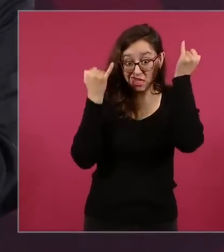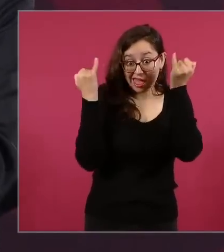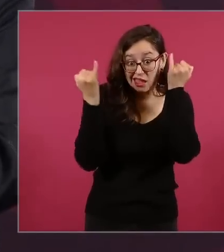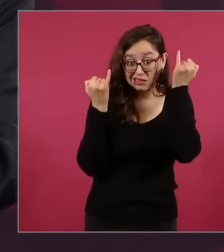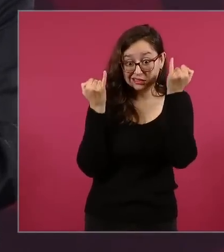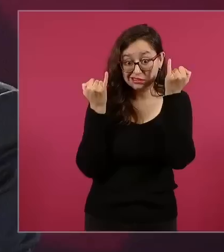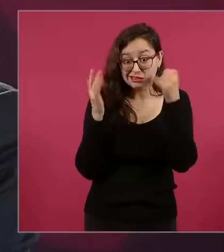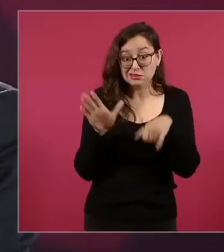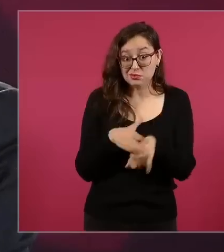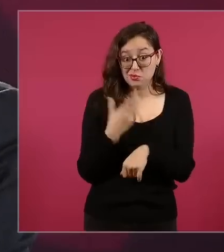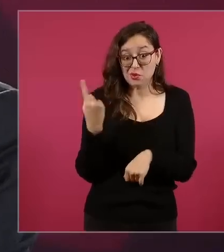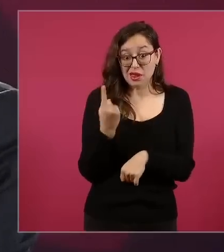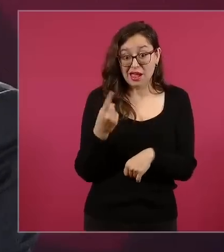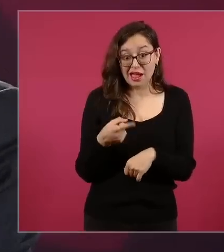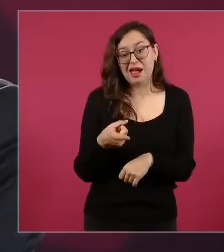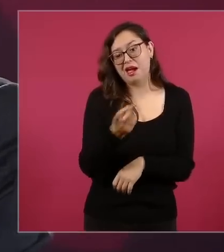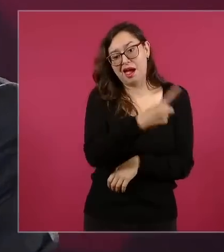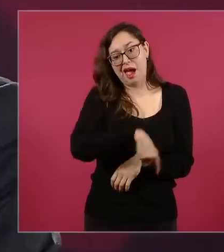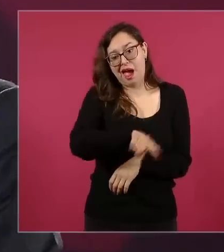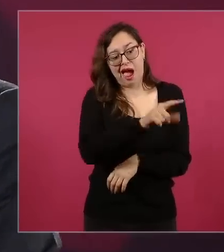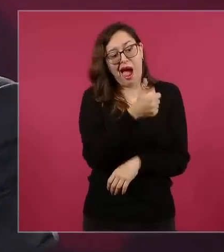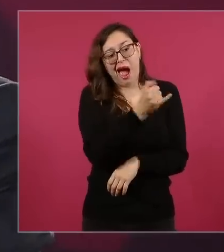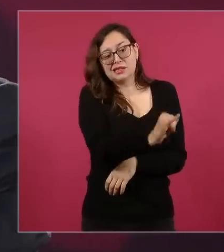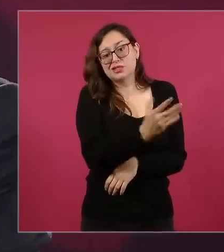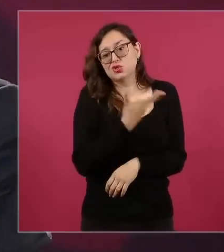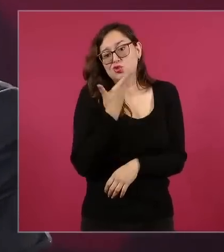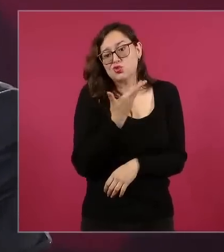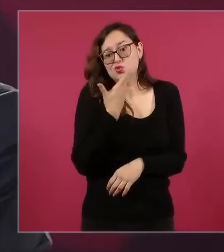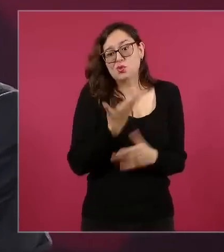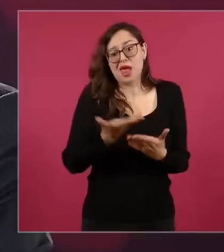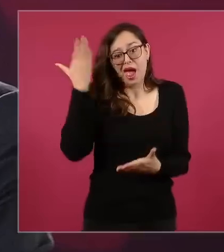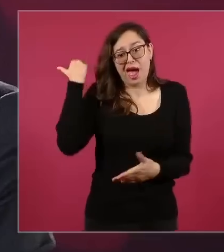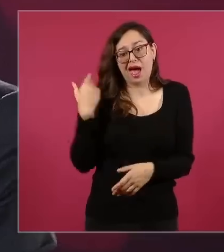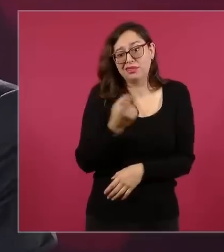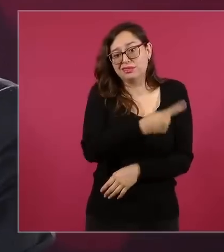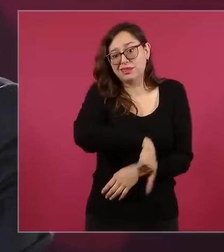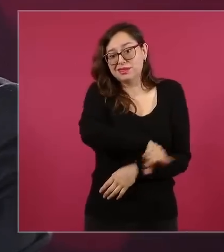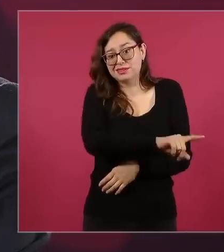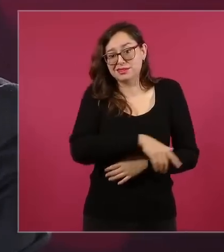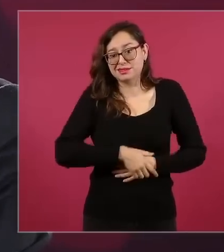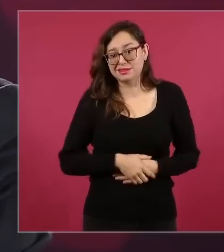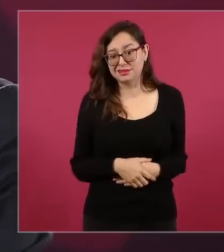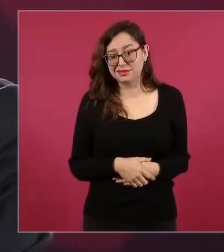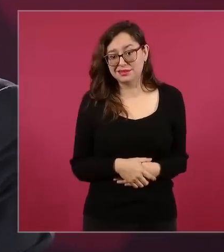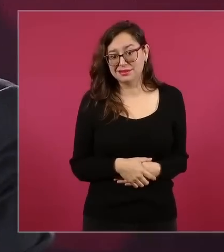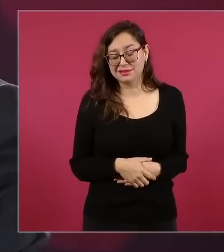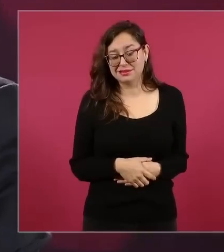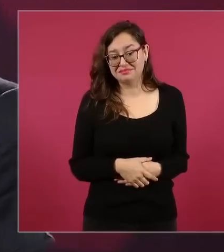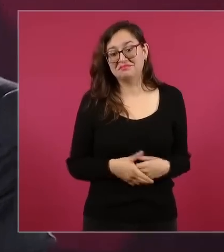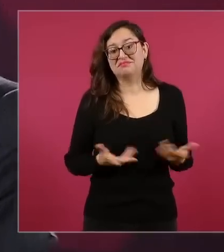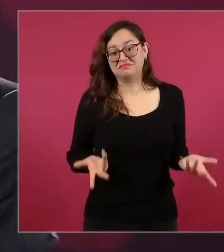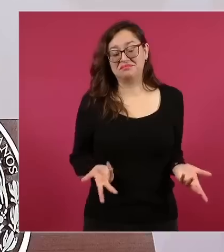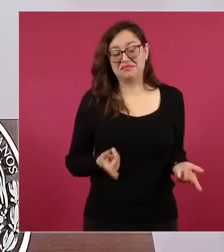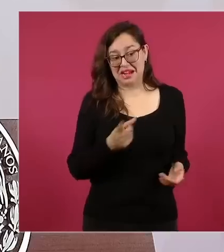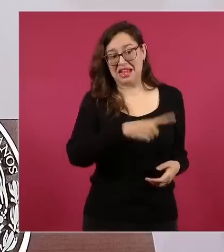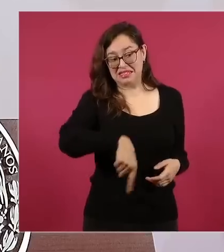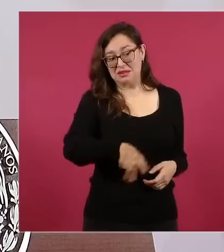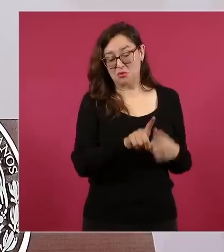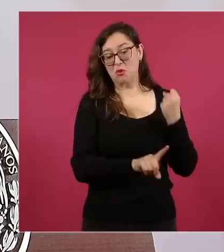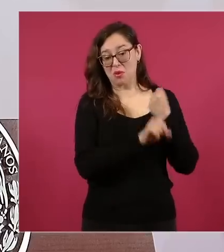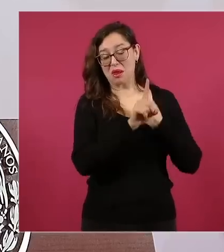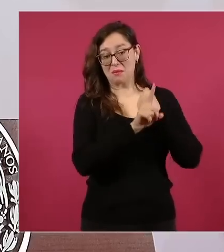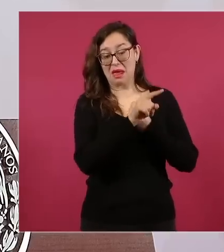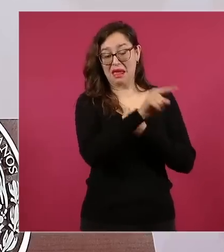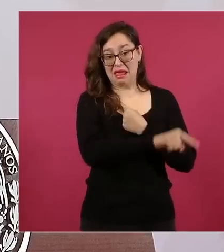Porque ese es uno de los problemas que tienen los conservadores y sus voceros.